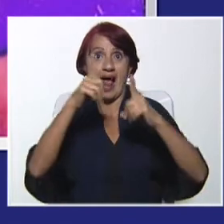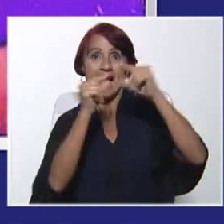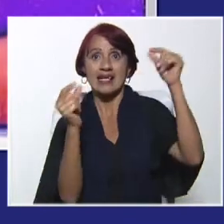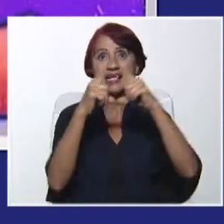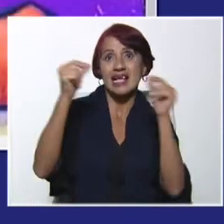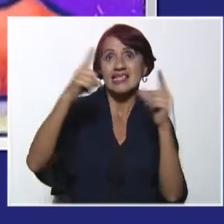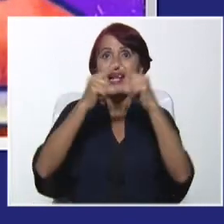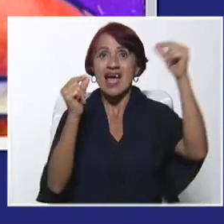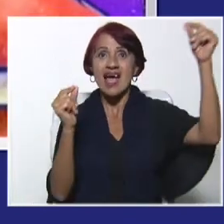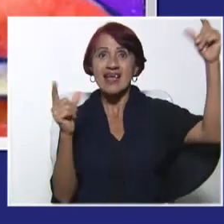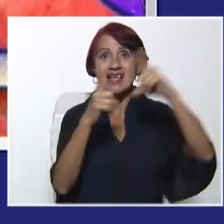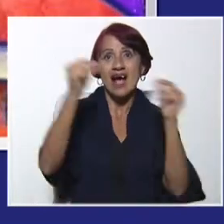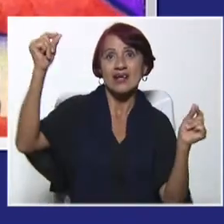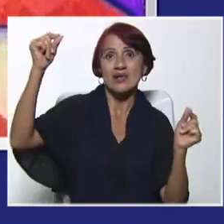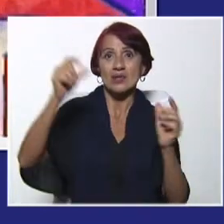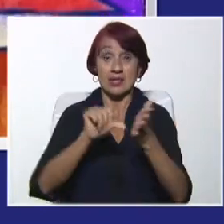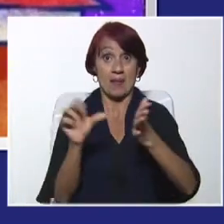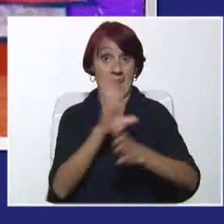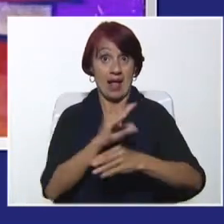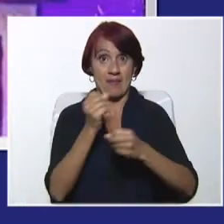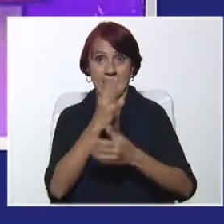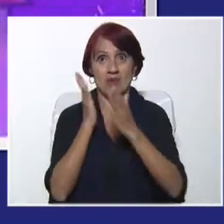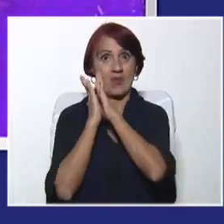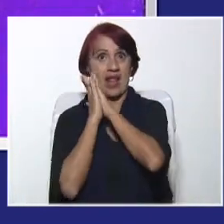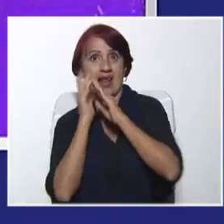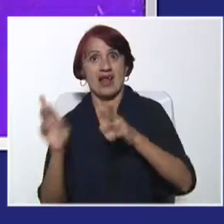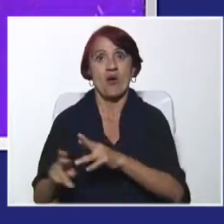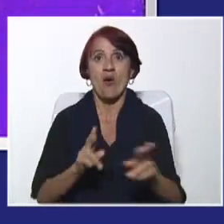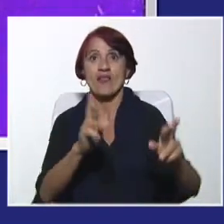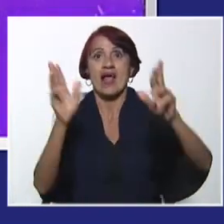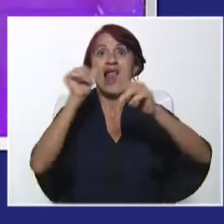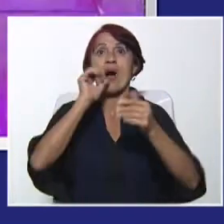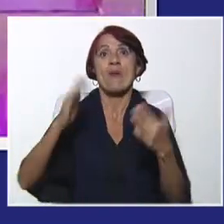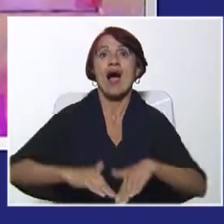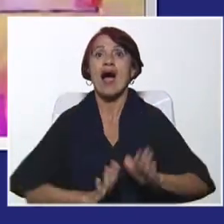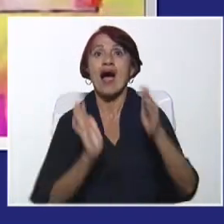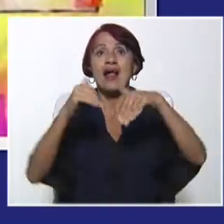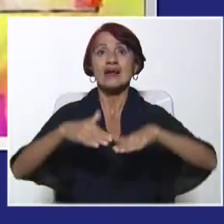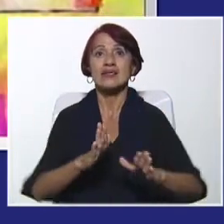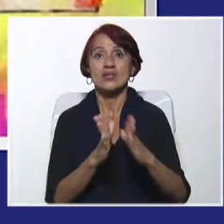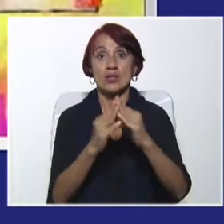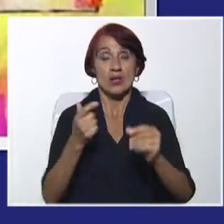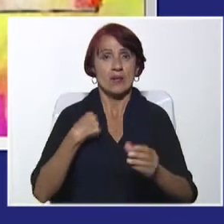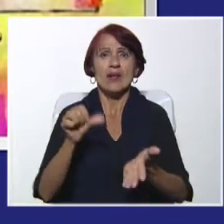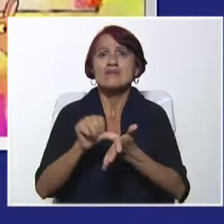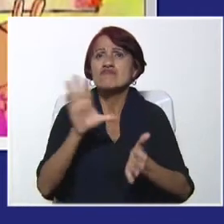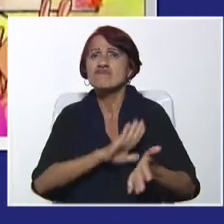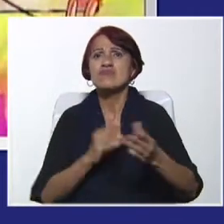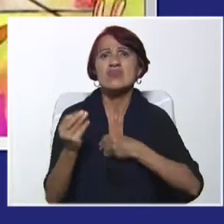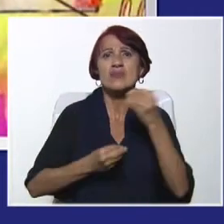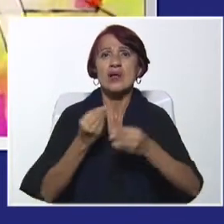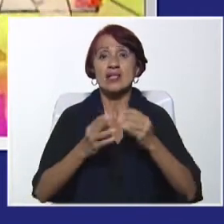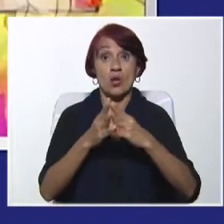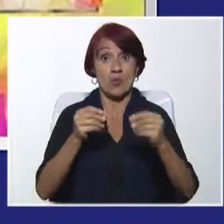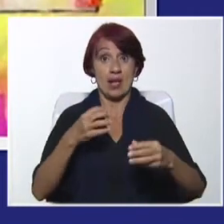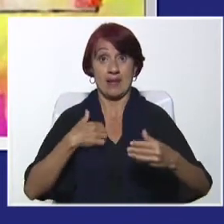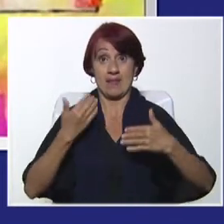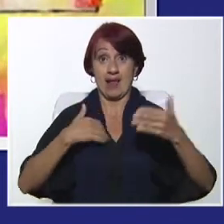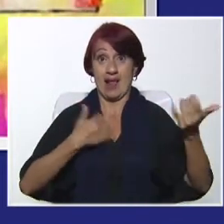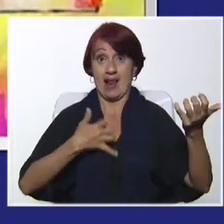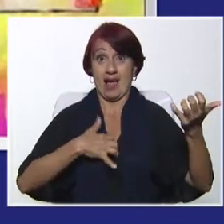con la mano las estrellas, donde se duerma con el ruido de la mar, donde el celaje de su